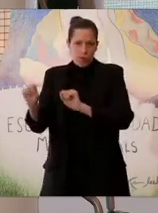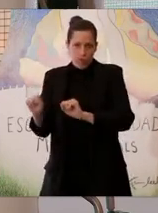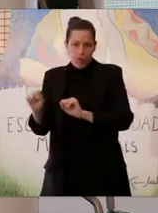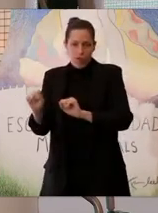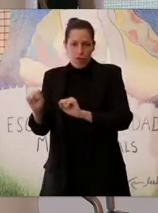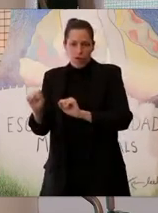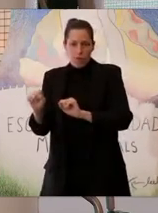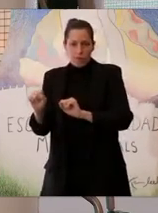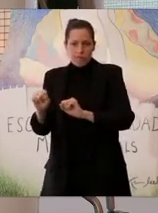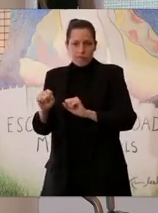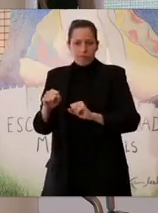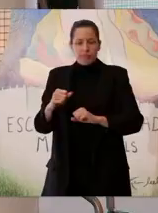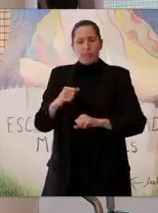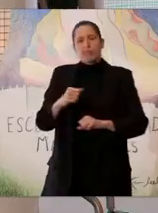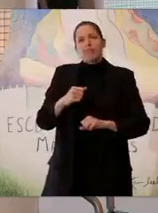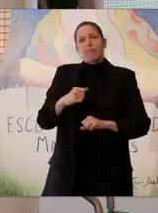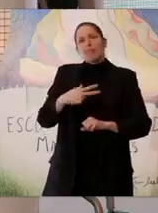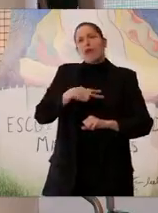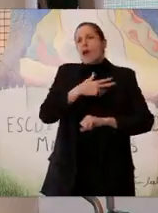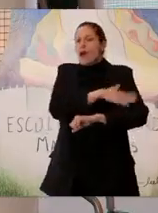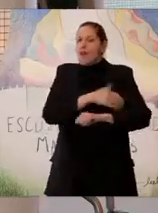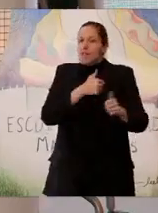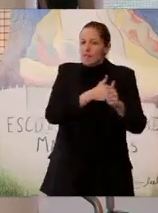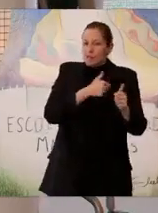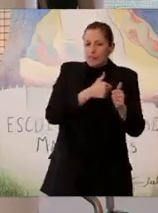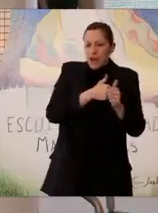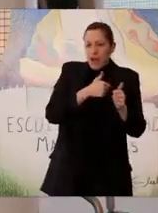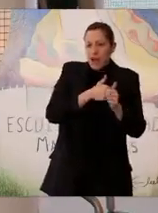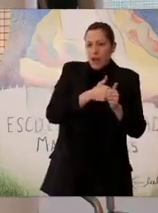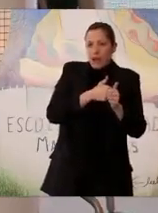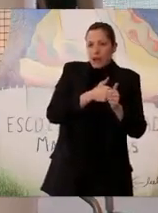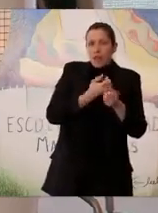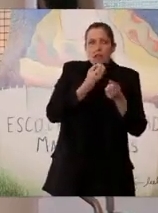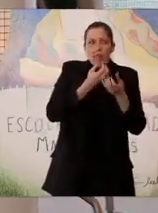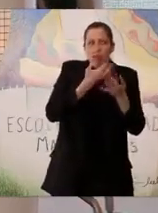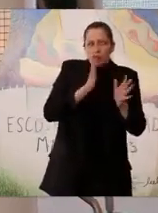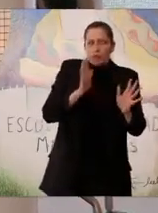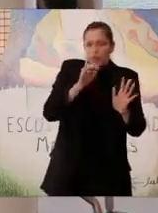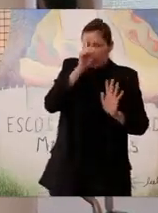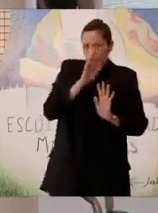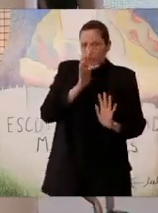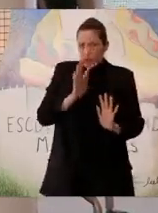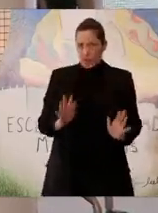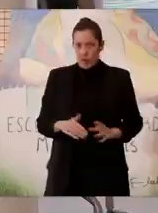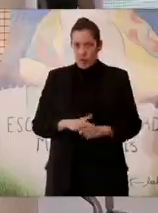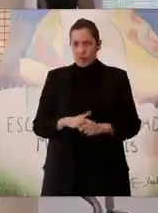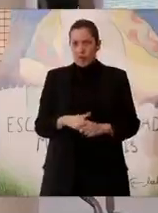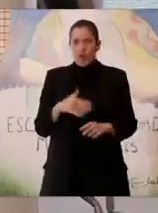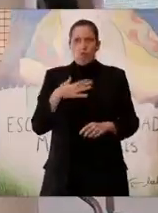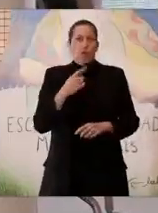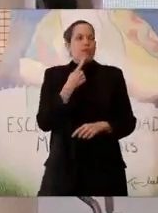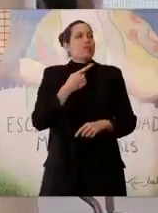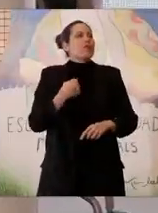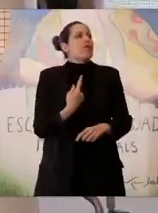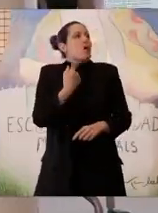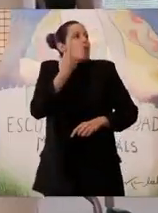de cuántas órdenes de protección pide el Ministerio Fiscal. Sería bueno. Pues probablemente nos dijeran que una o ninguna. Esto como